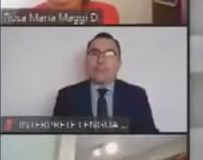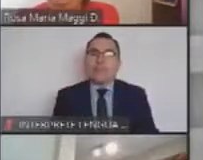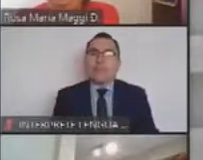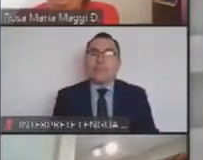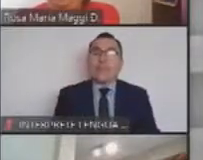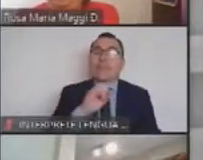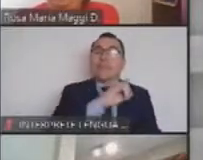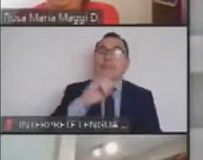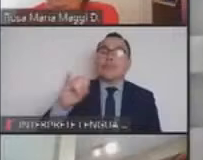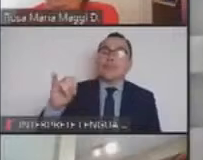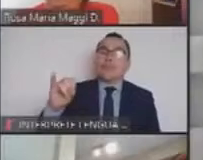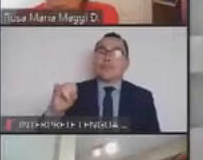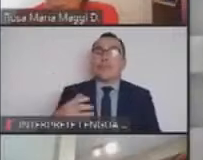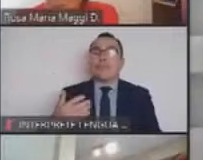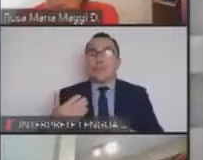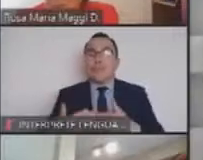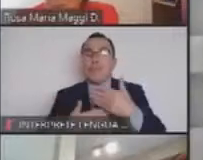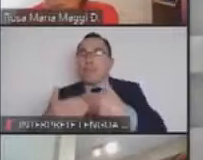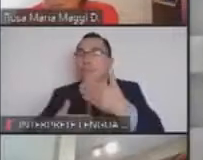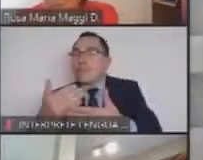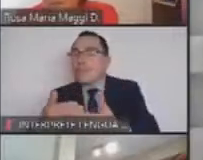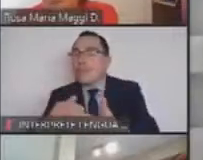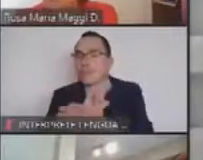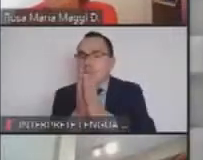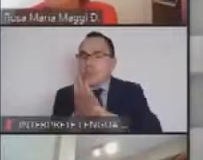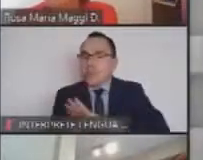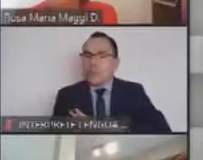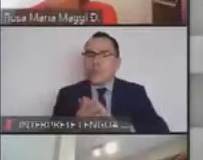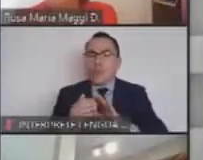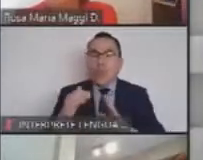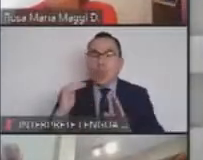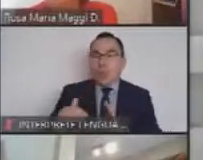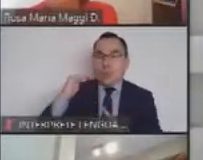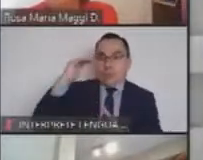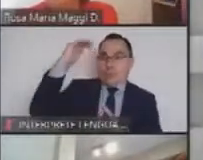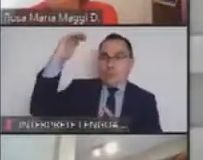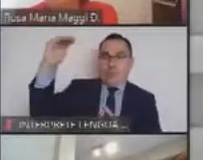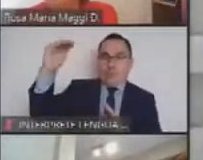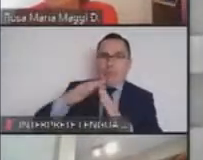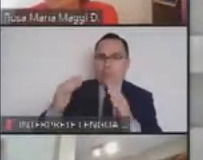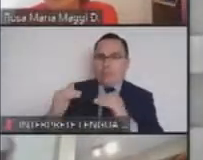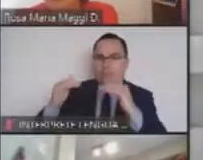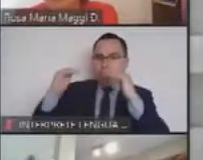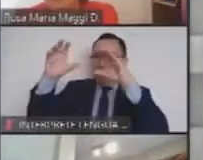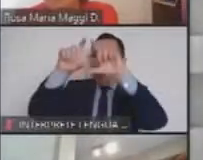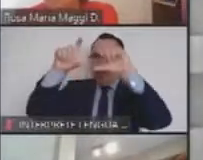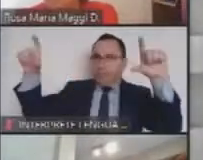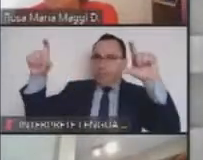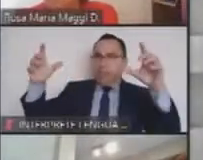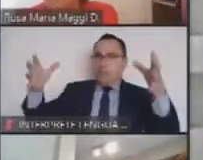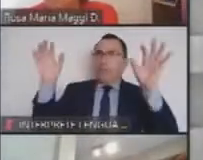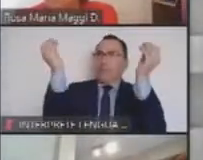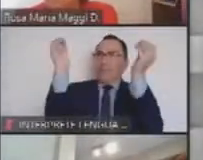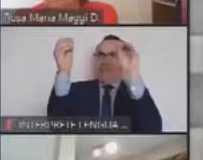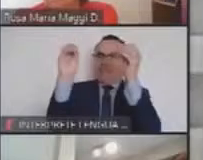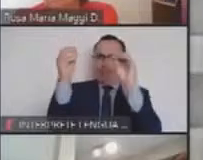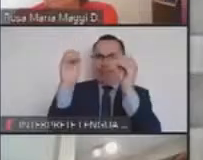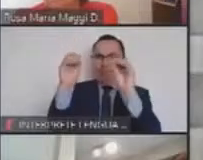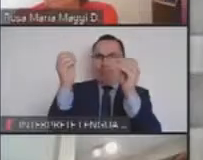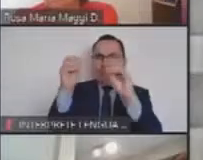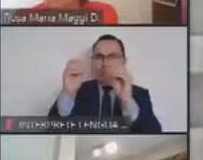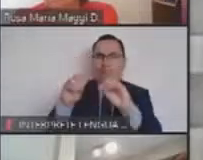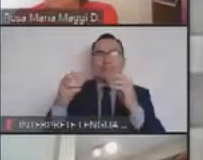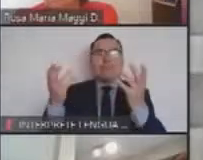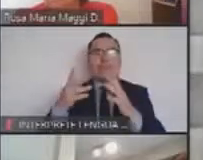Después, puedo dar cuenta de un levantamiento que durante el mes de diciembre